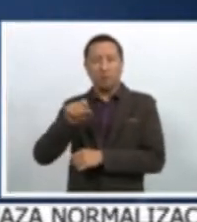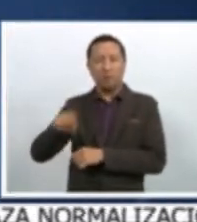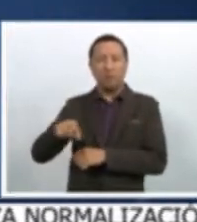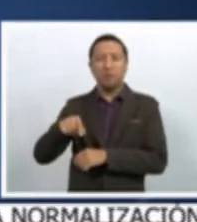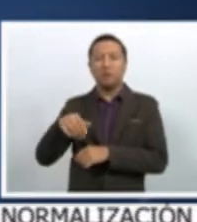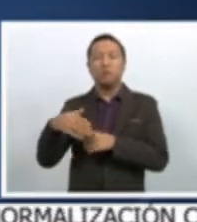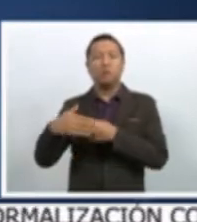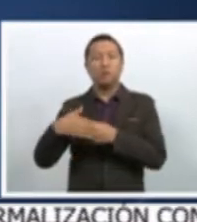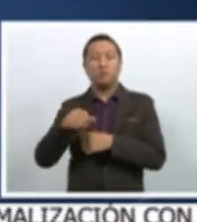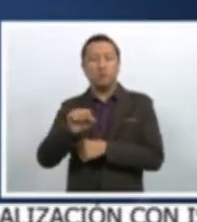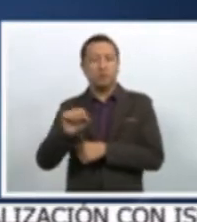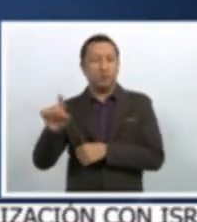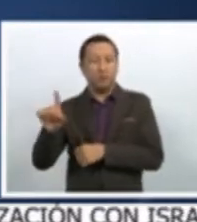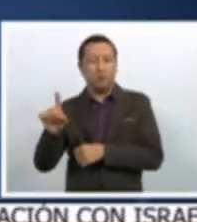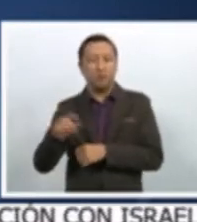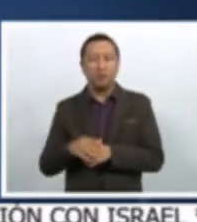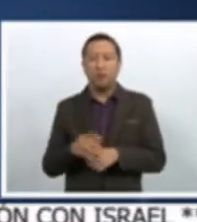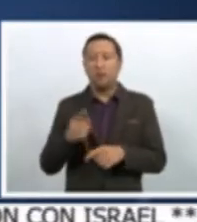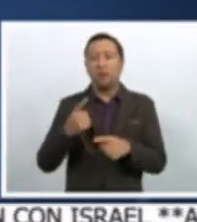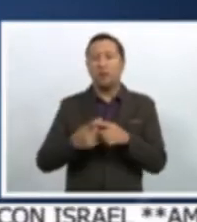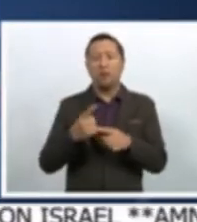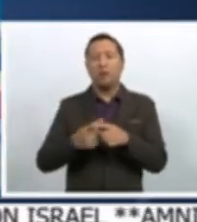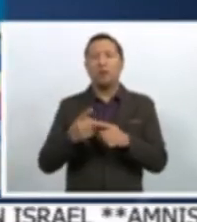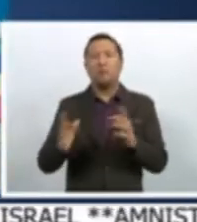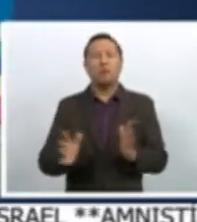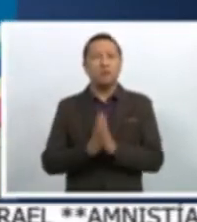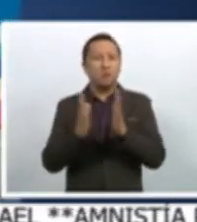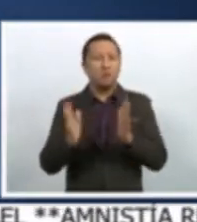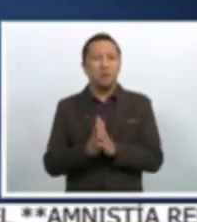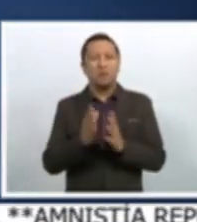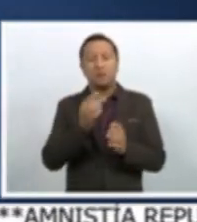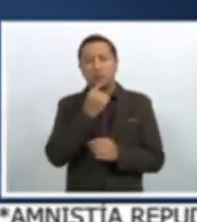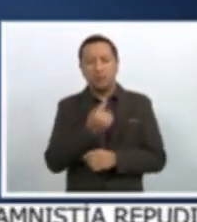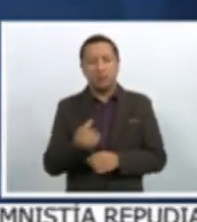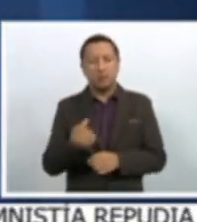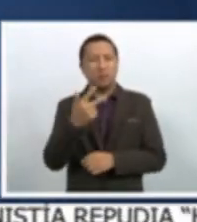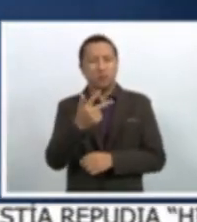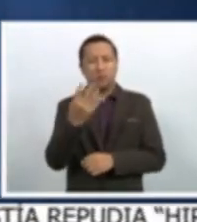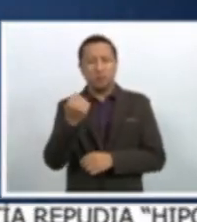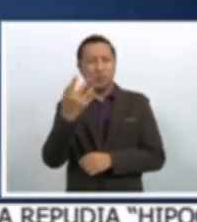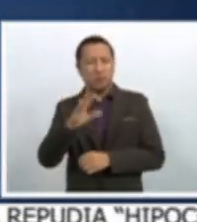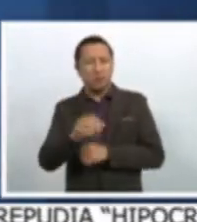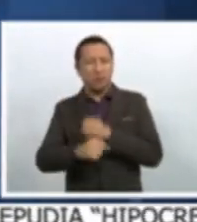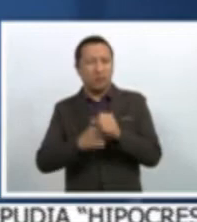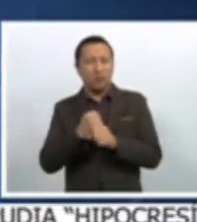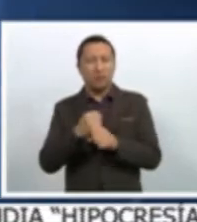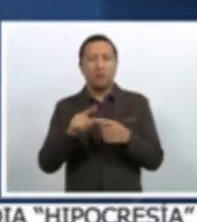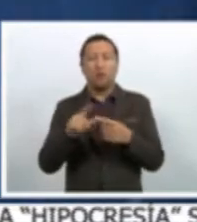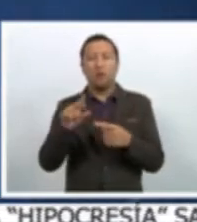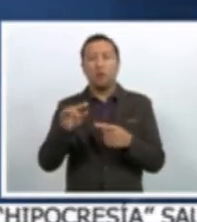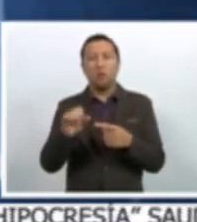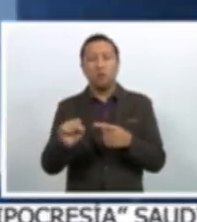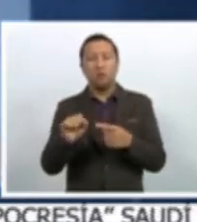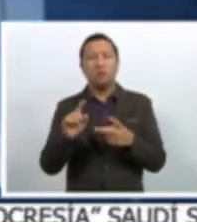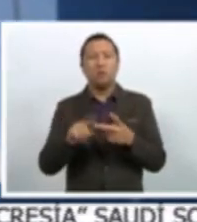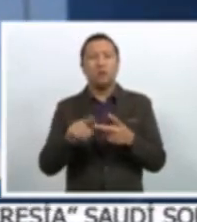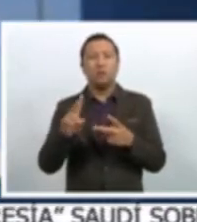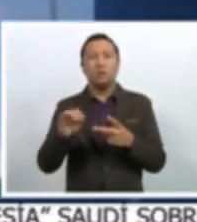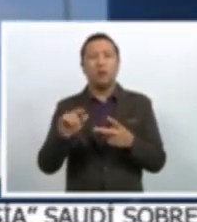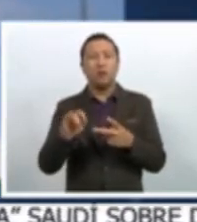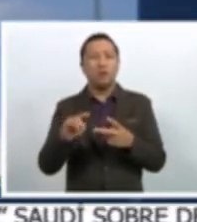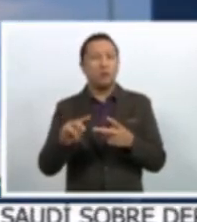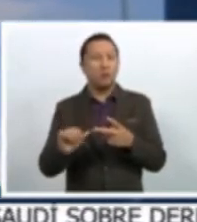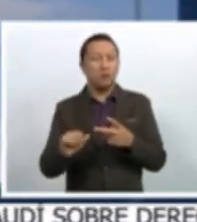atletas quintanarroenses que participarán en las categorías infantiles 8, 9, 10 años son Luisel Valentina Hernández Escamilla